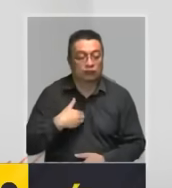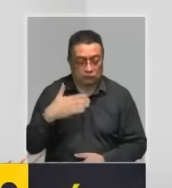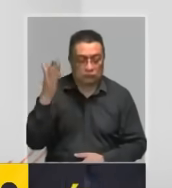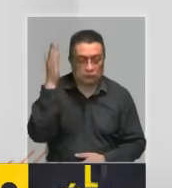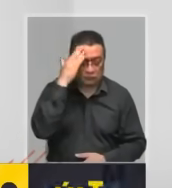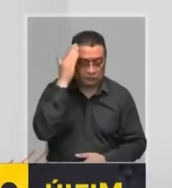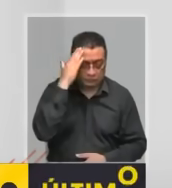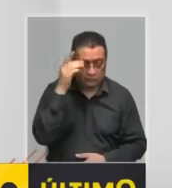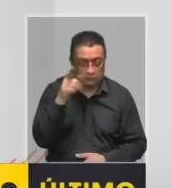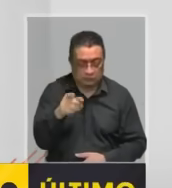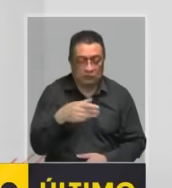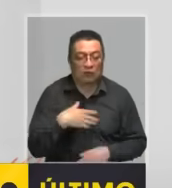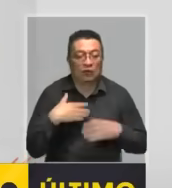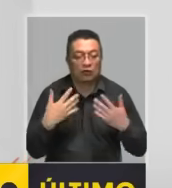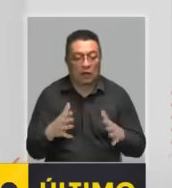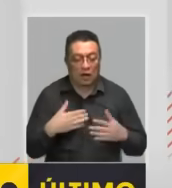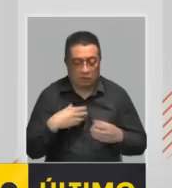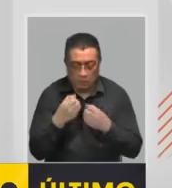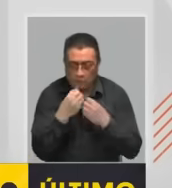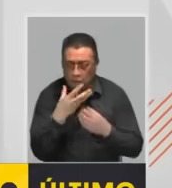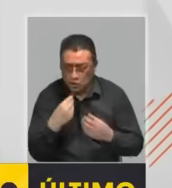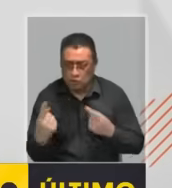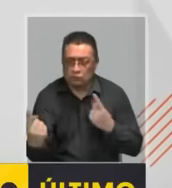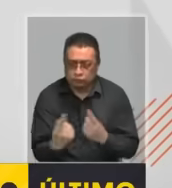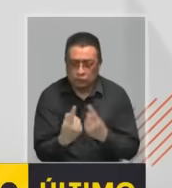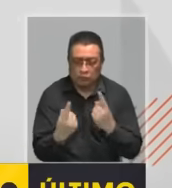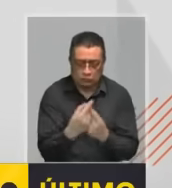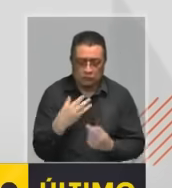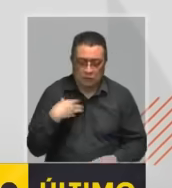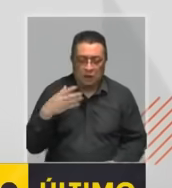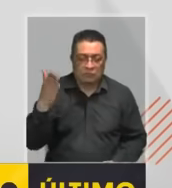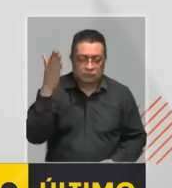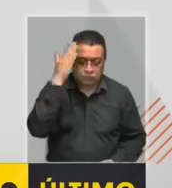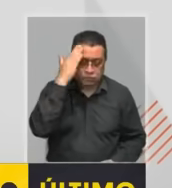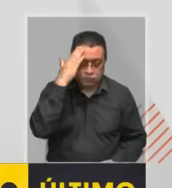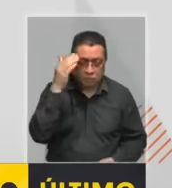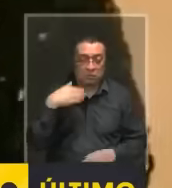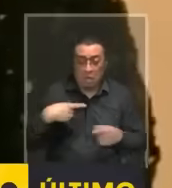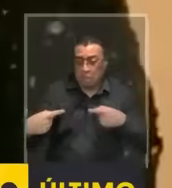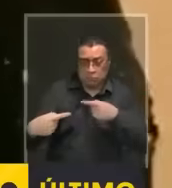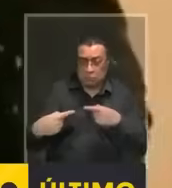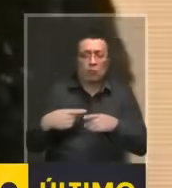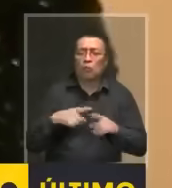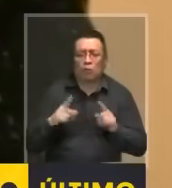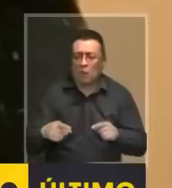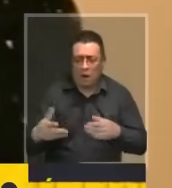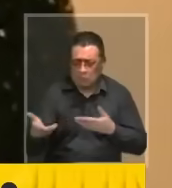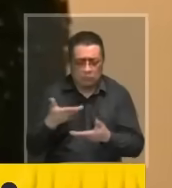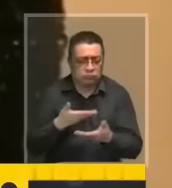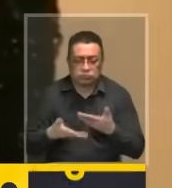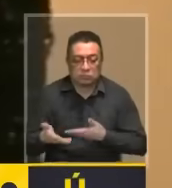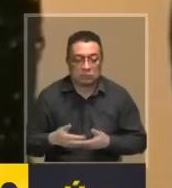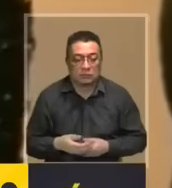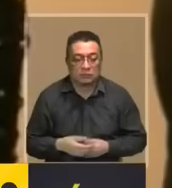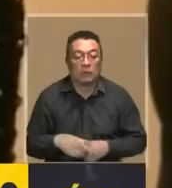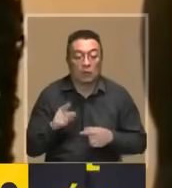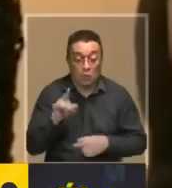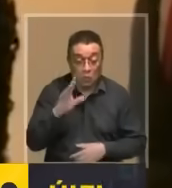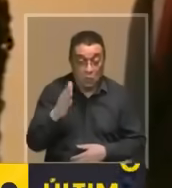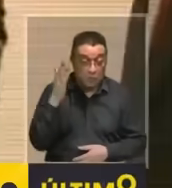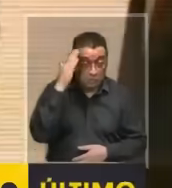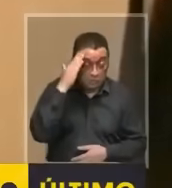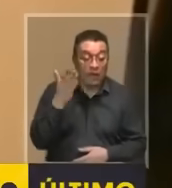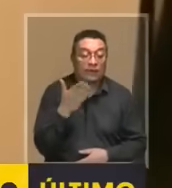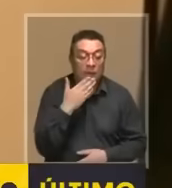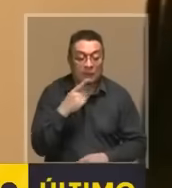sincero afecto, disfrutando de lindos encuentros que permanecen en mi más allá de nuestras diferencias. No fue el único en recordarlo. También lo